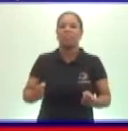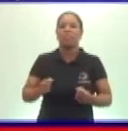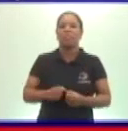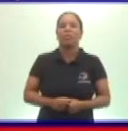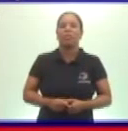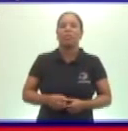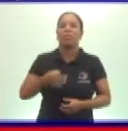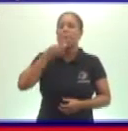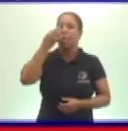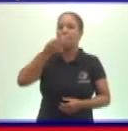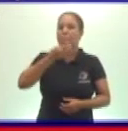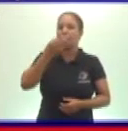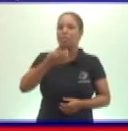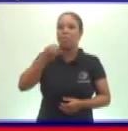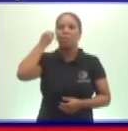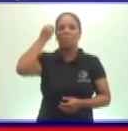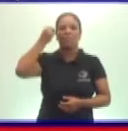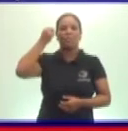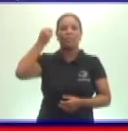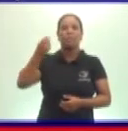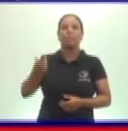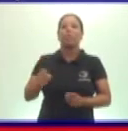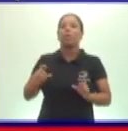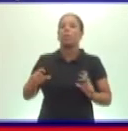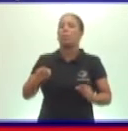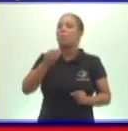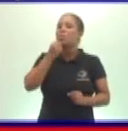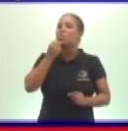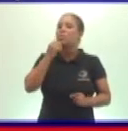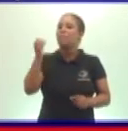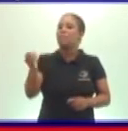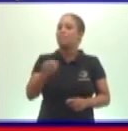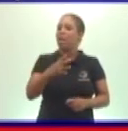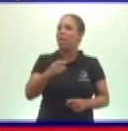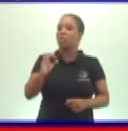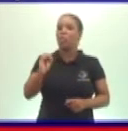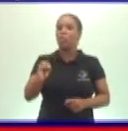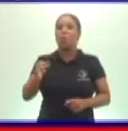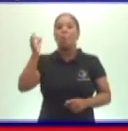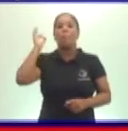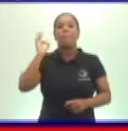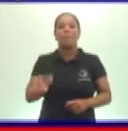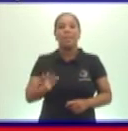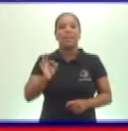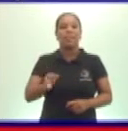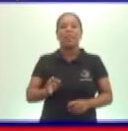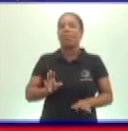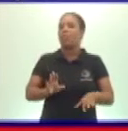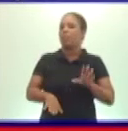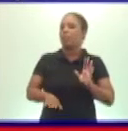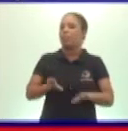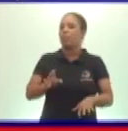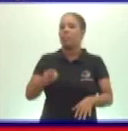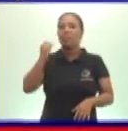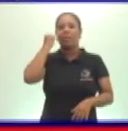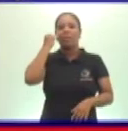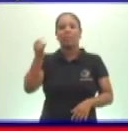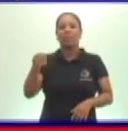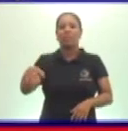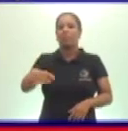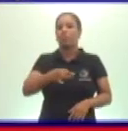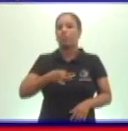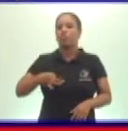una concepción y que puede ser falsa o verdadera según intereses sociales y clasistas.